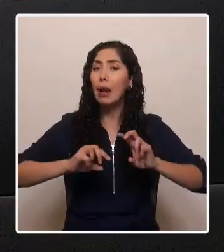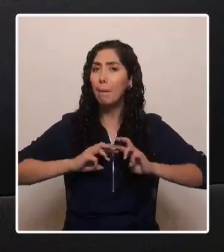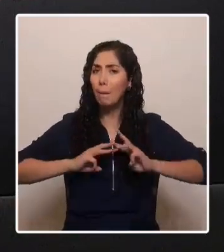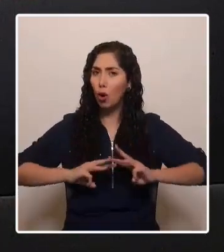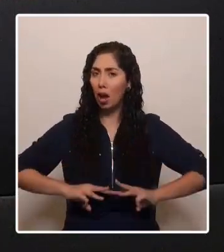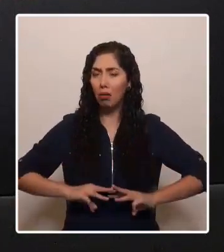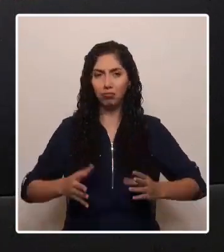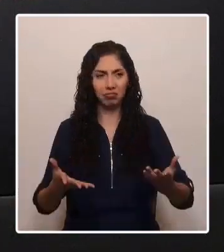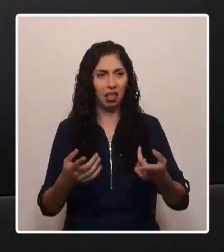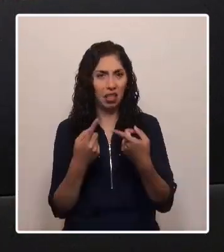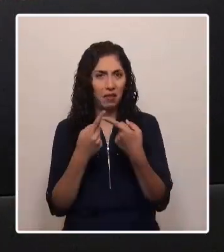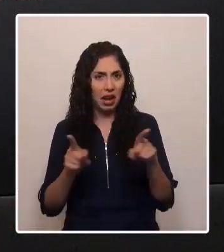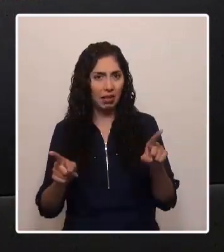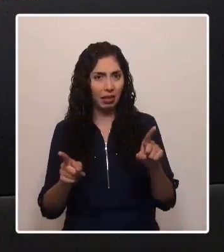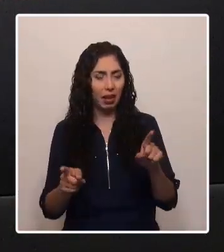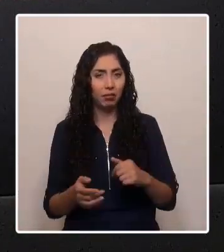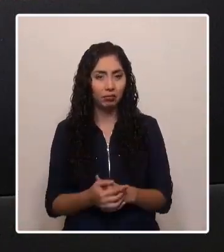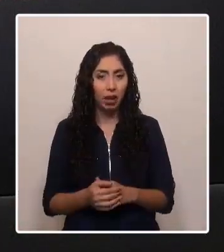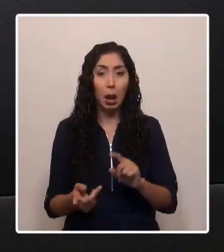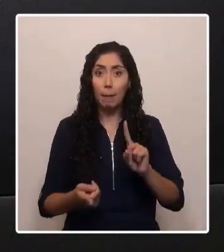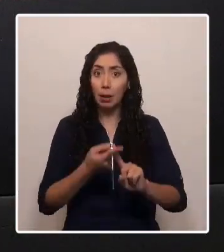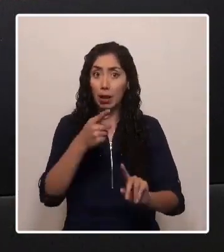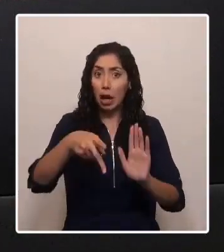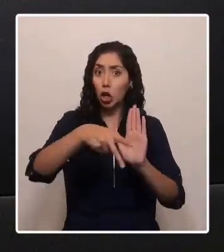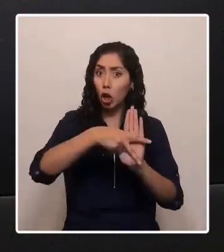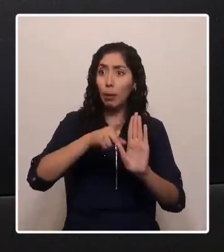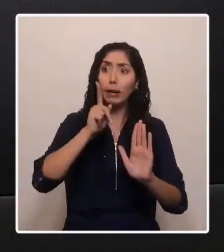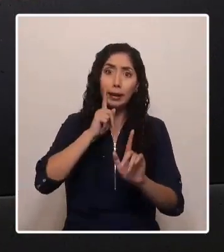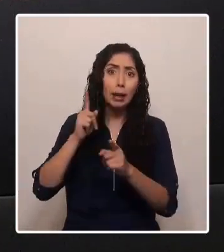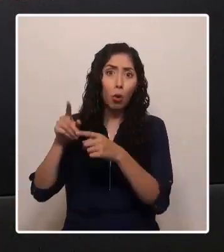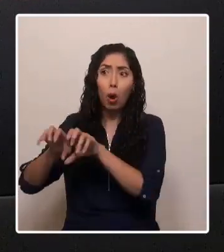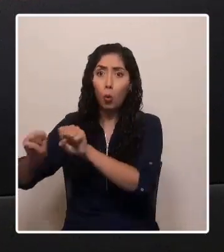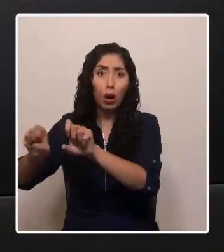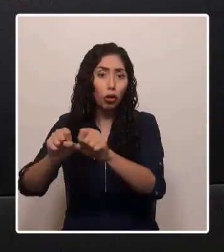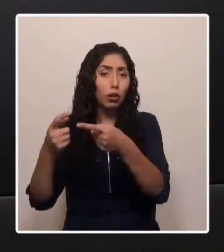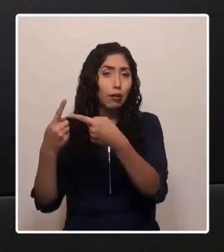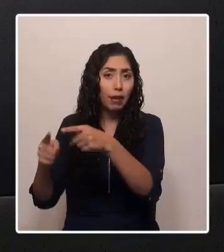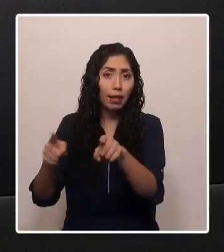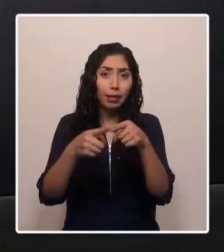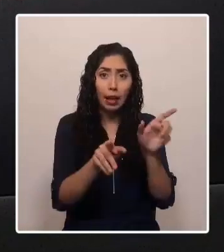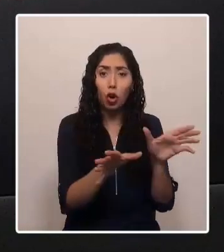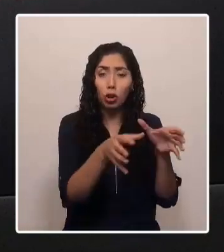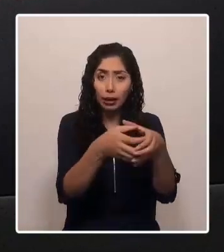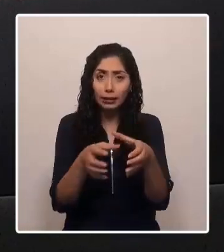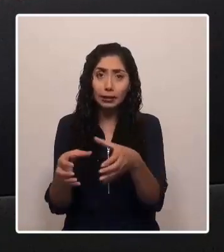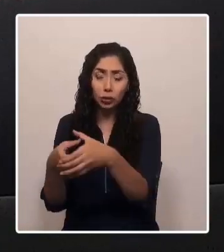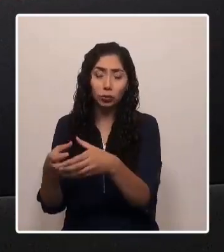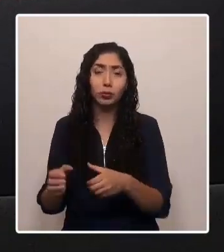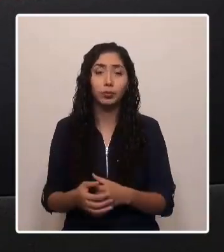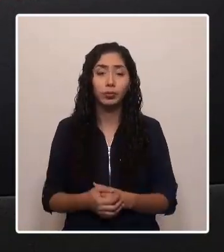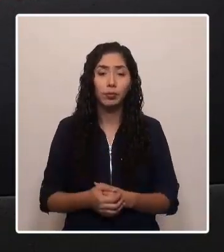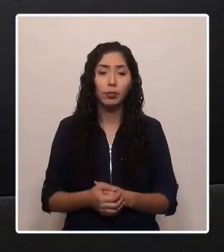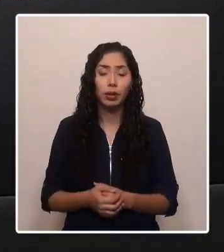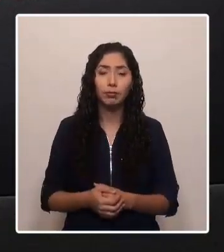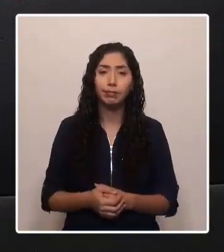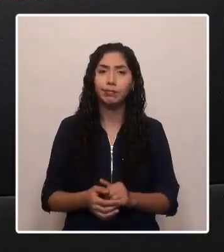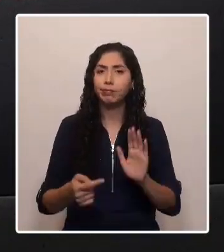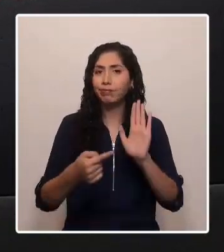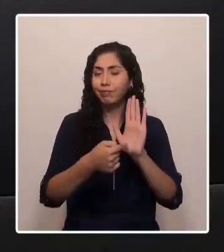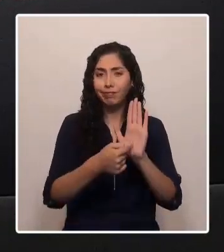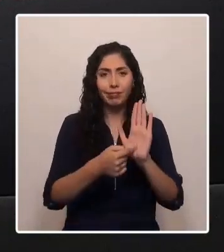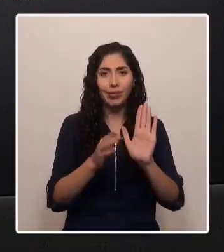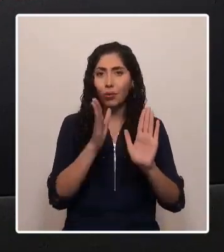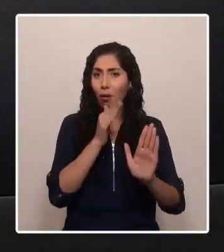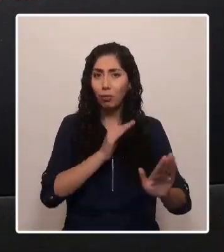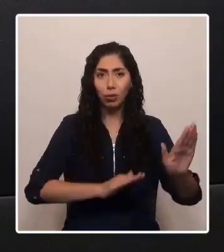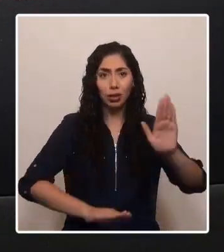distinto a la primera norma que suscribimos junto a diversas organizaciones. Esta es una expresión vaga del soft law que subordinará la protección de los artistas